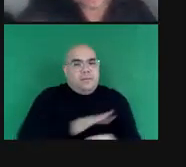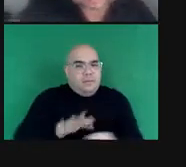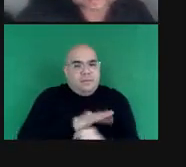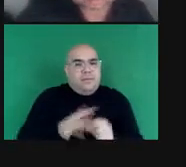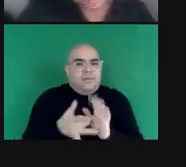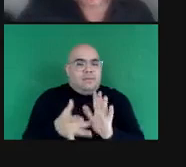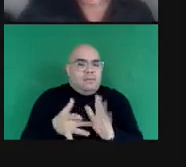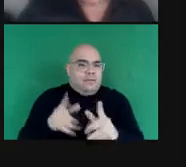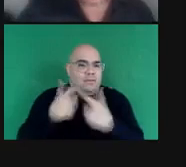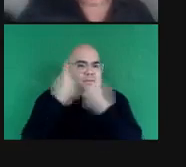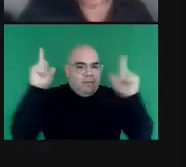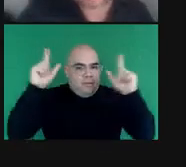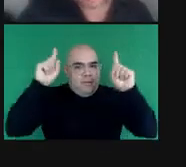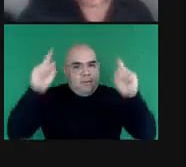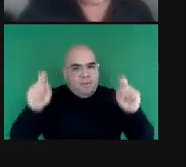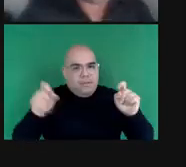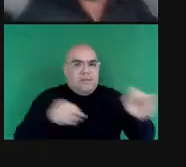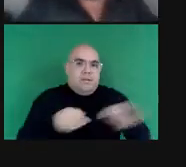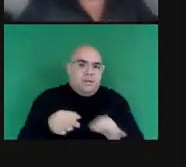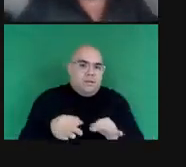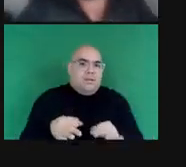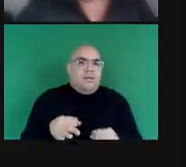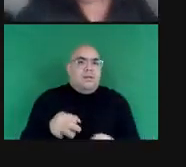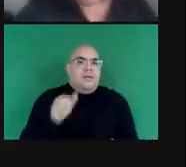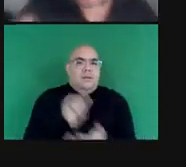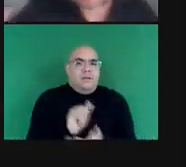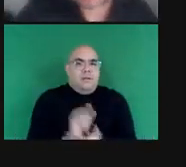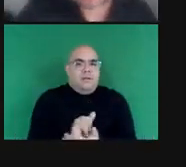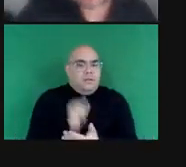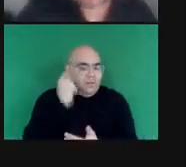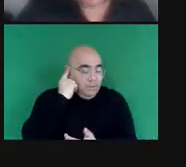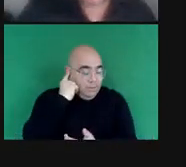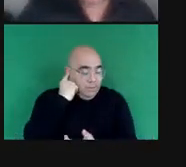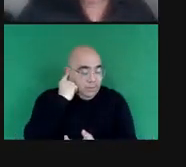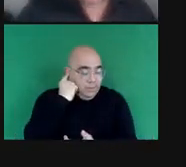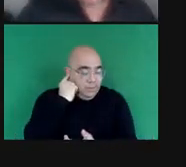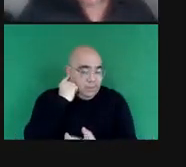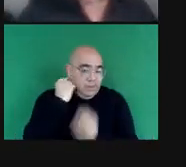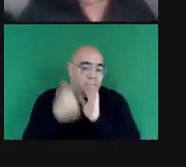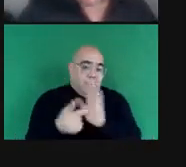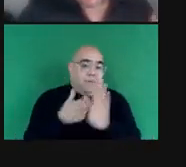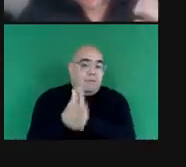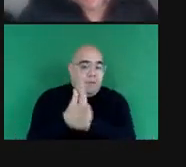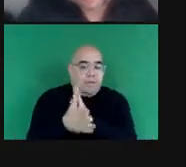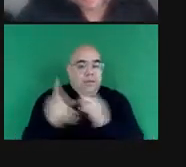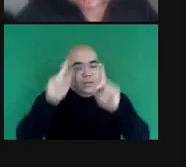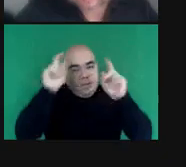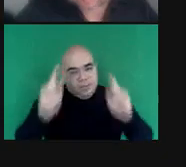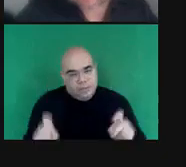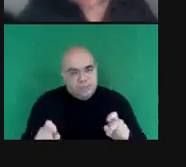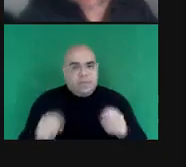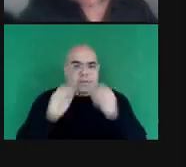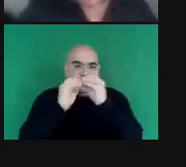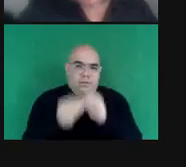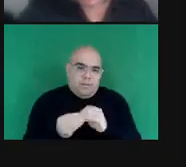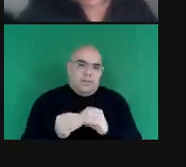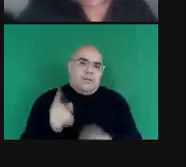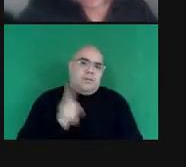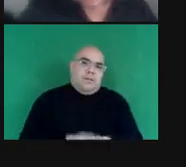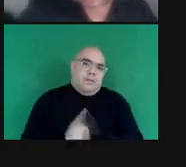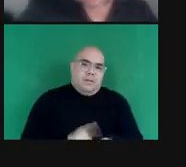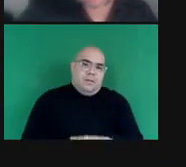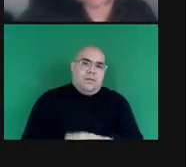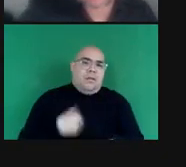de prácticas sexuales, de diversidad humana, pues se presentaba con mayor rigor. De tal manera que en esta casa yo configuro una especie